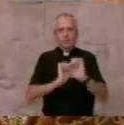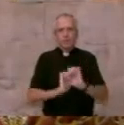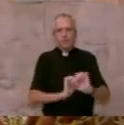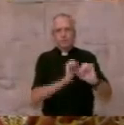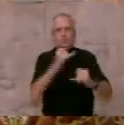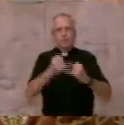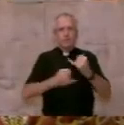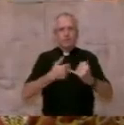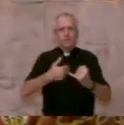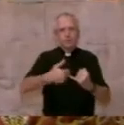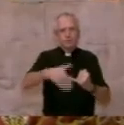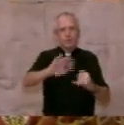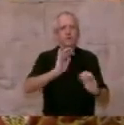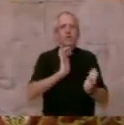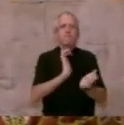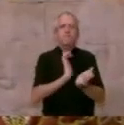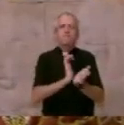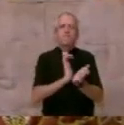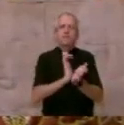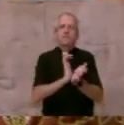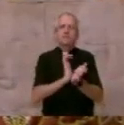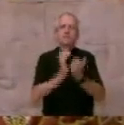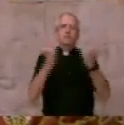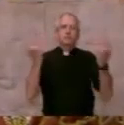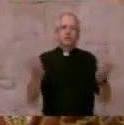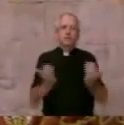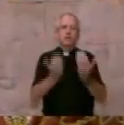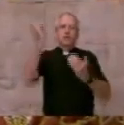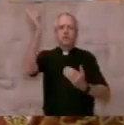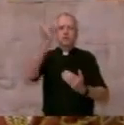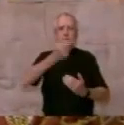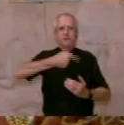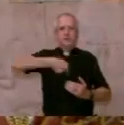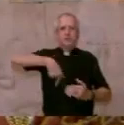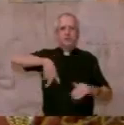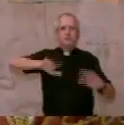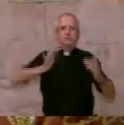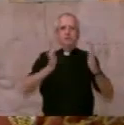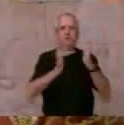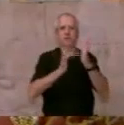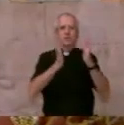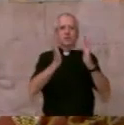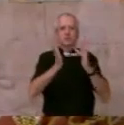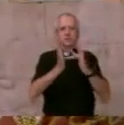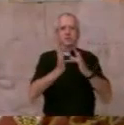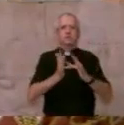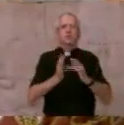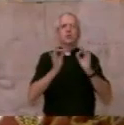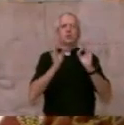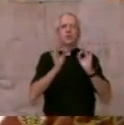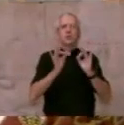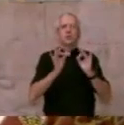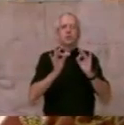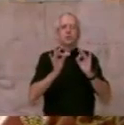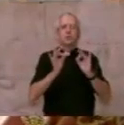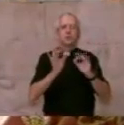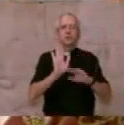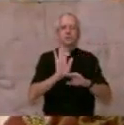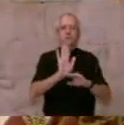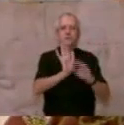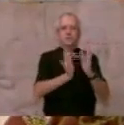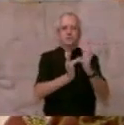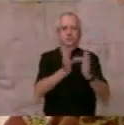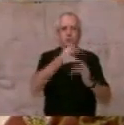siempre libres de pecado y protegidos de toda perturbación mientras esperamos la gloriosa venida de nuestro Señor